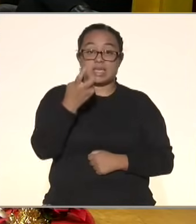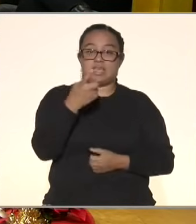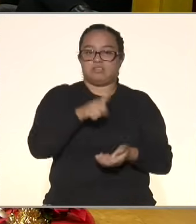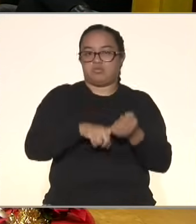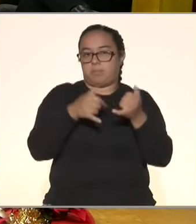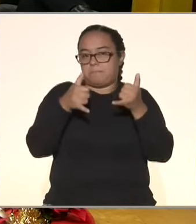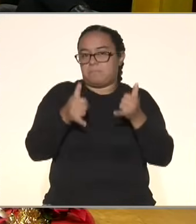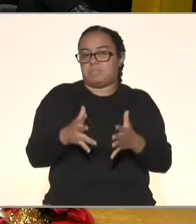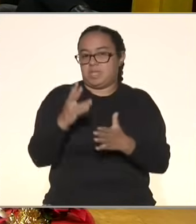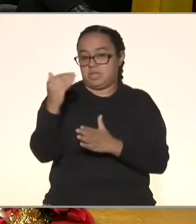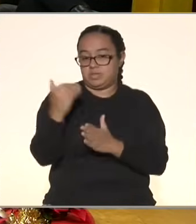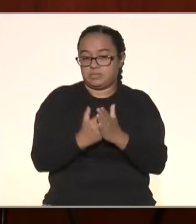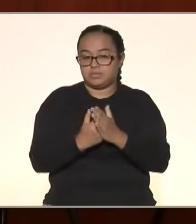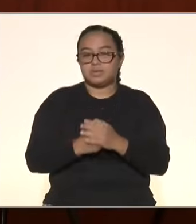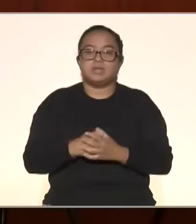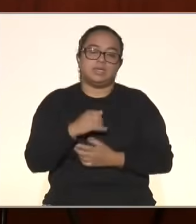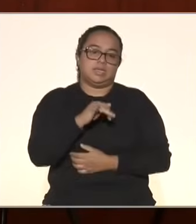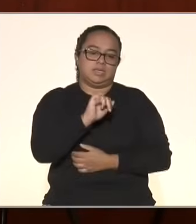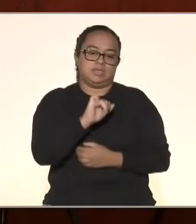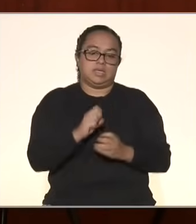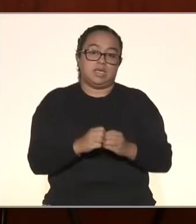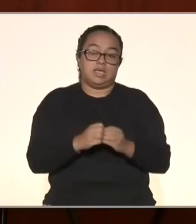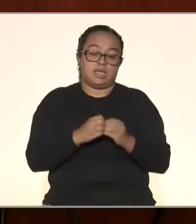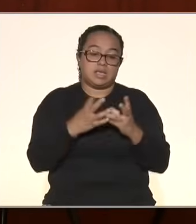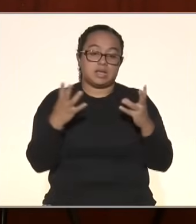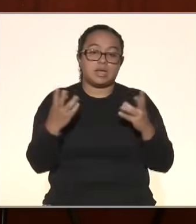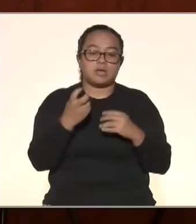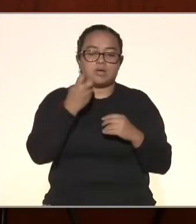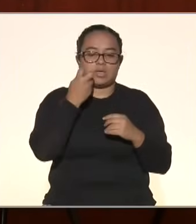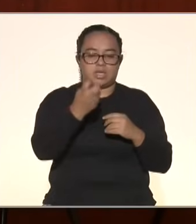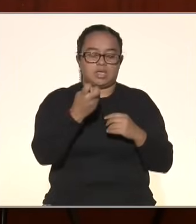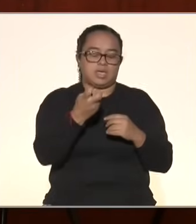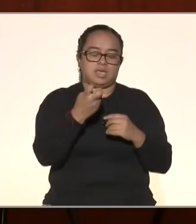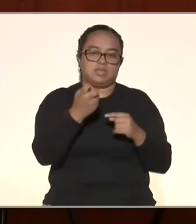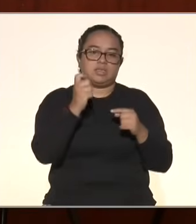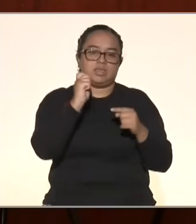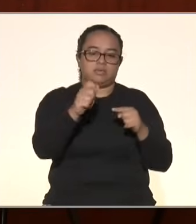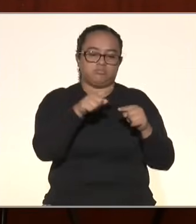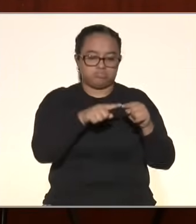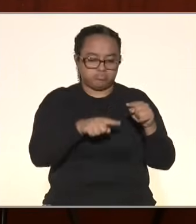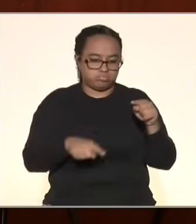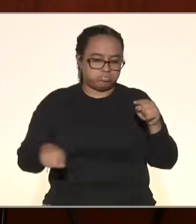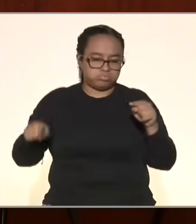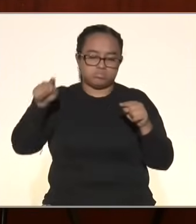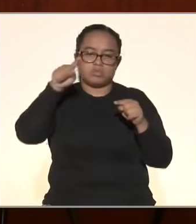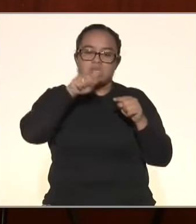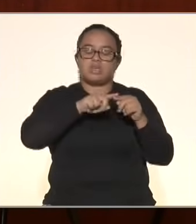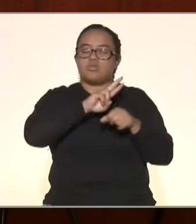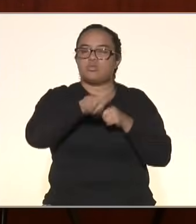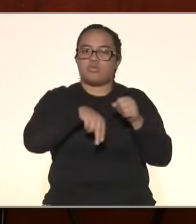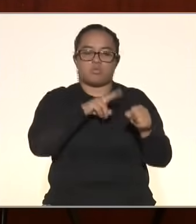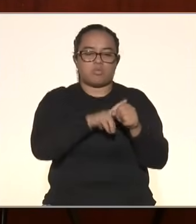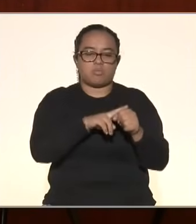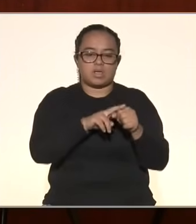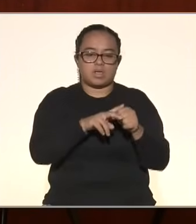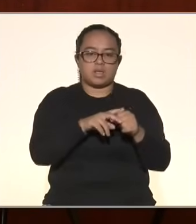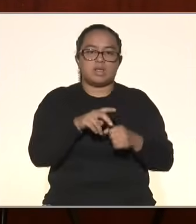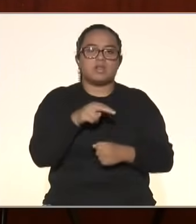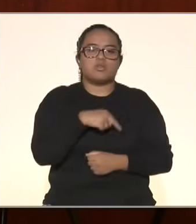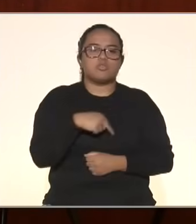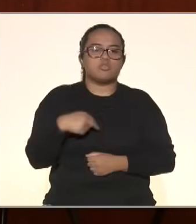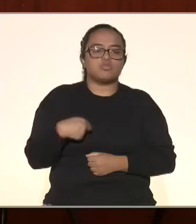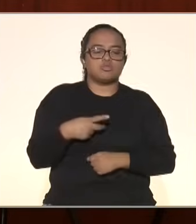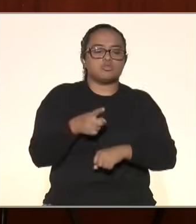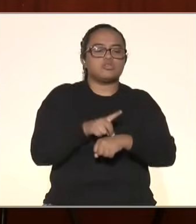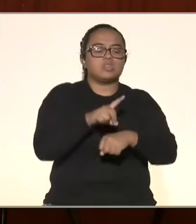pesado, ¿no? Sí, definitivamente es un ciclo, al final de cuentas, que se cumple. Nosotros le damos el sentido, el significado a